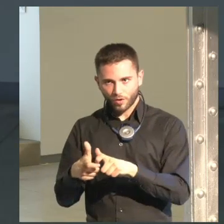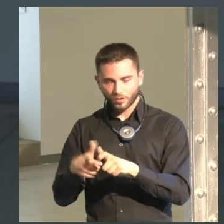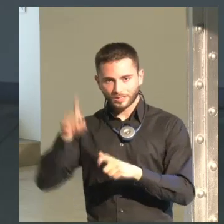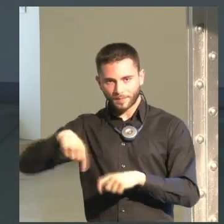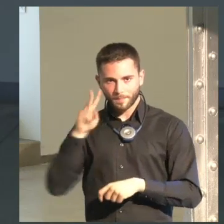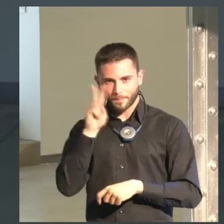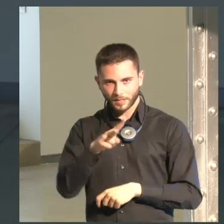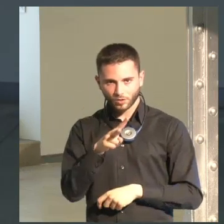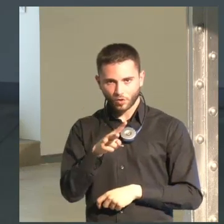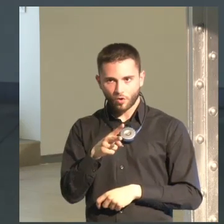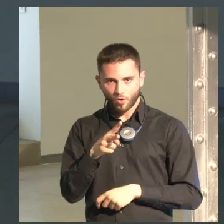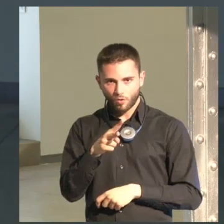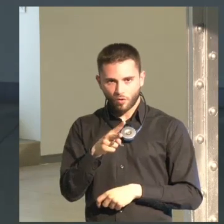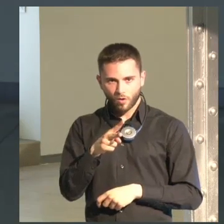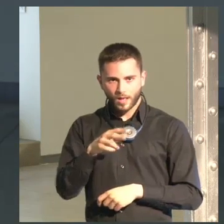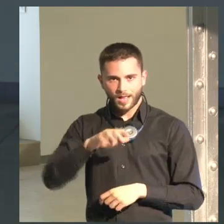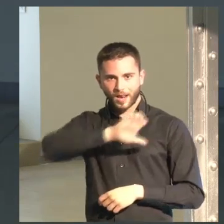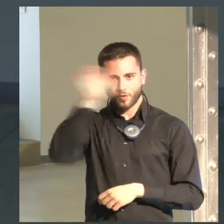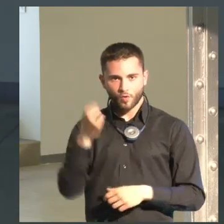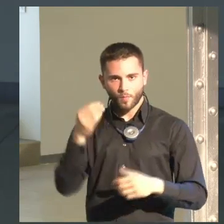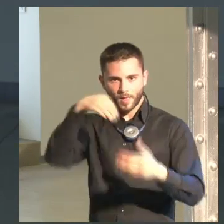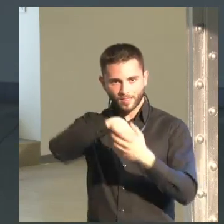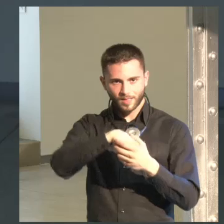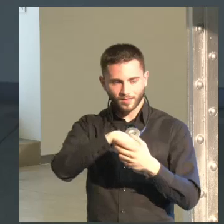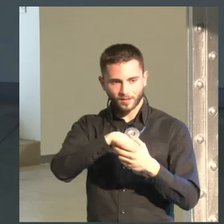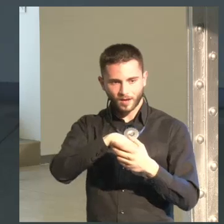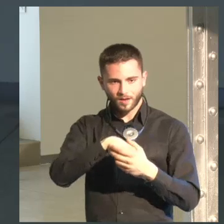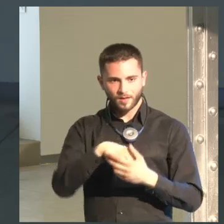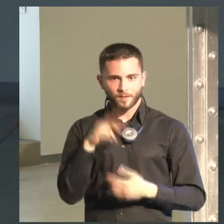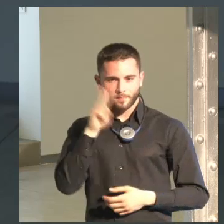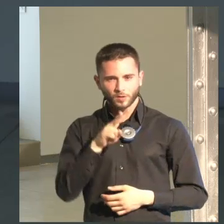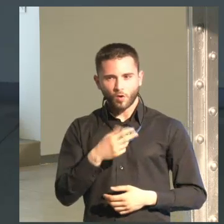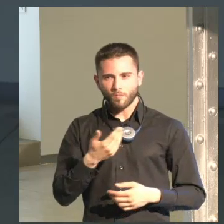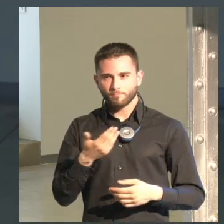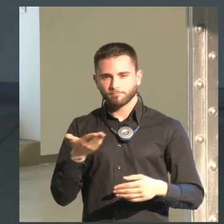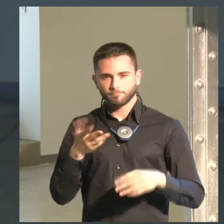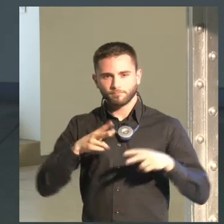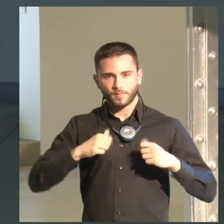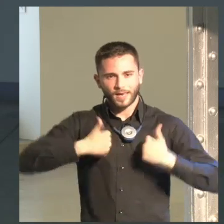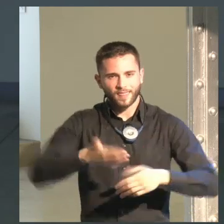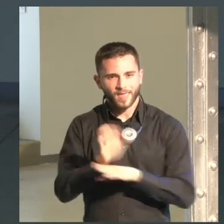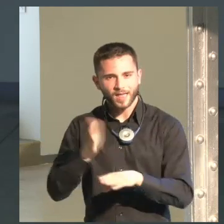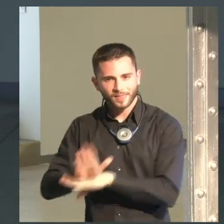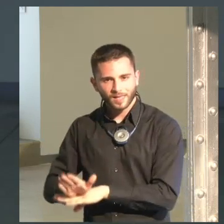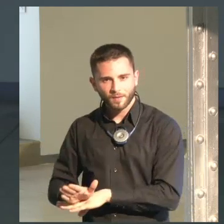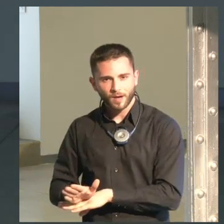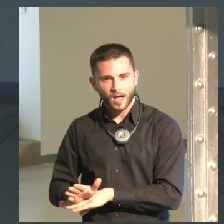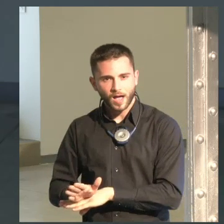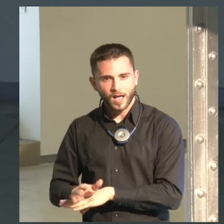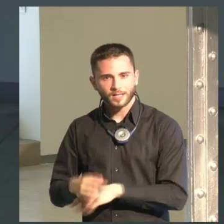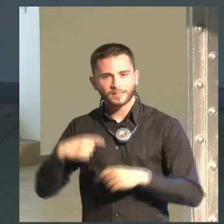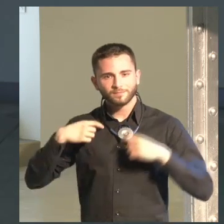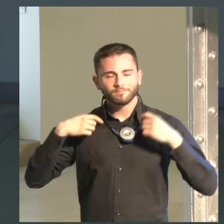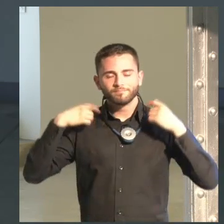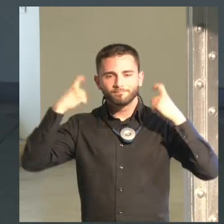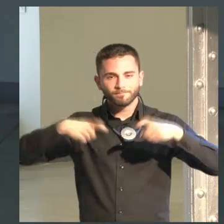hay dentro de la propia Unión Europea y con de la OCDE iniciativas para intentar homogeneizar ese